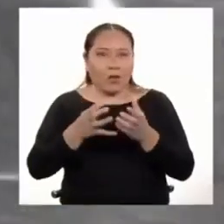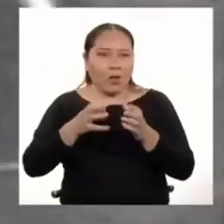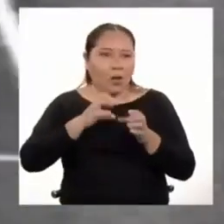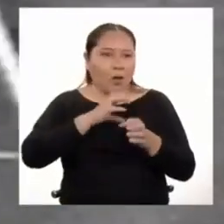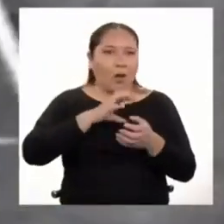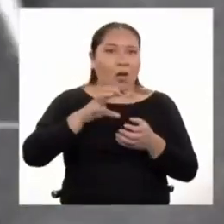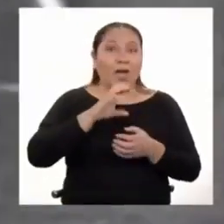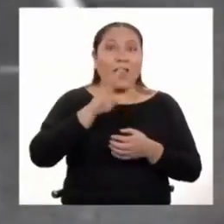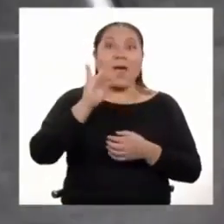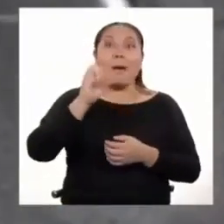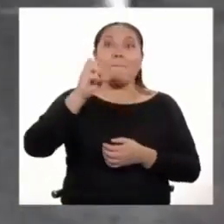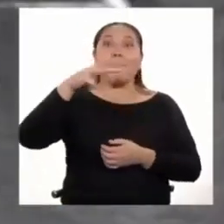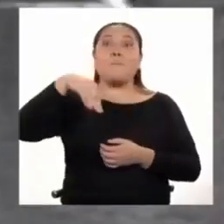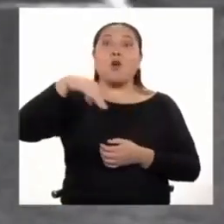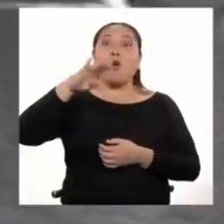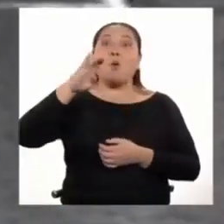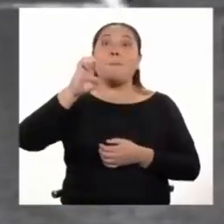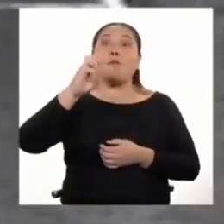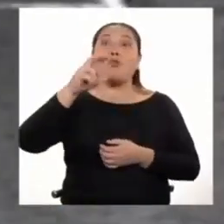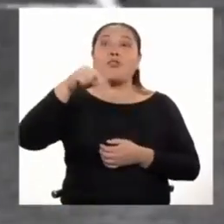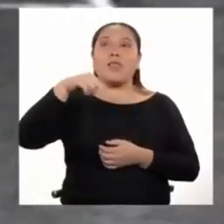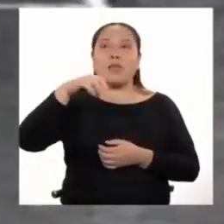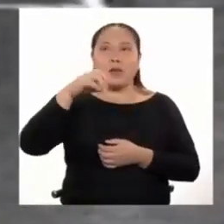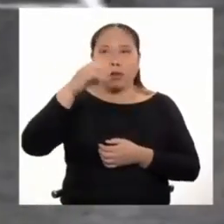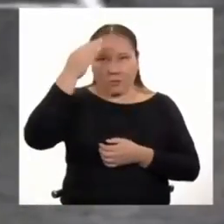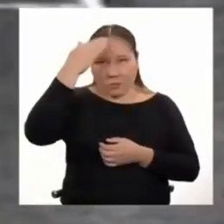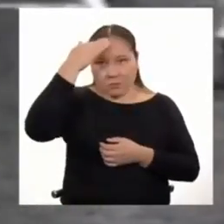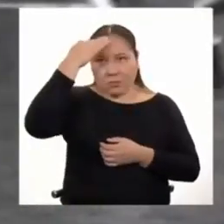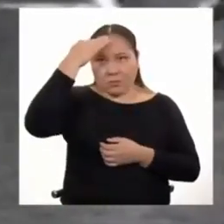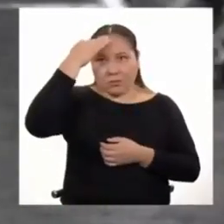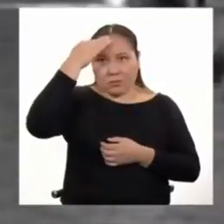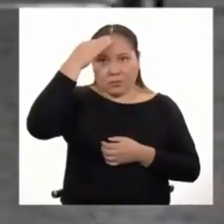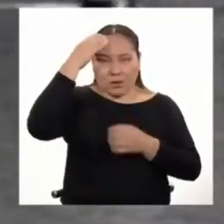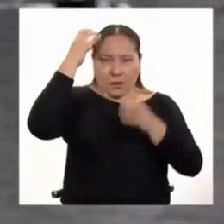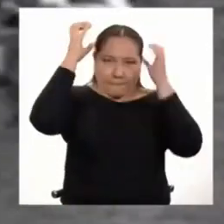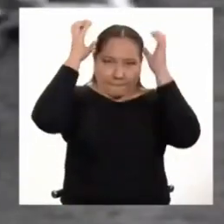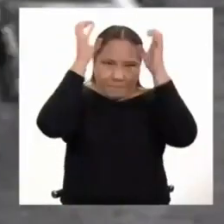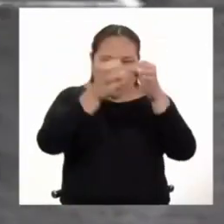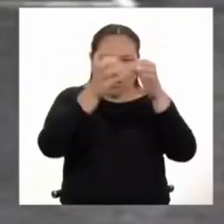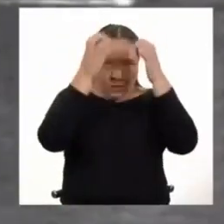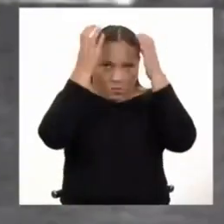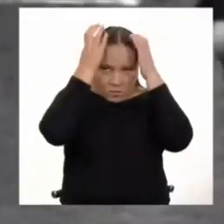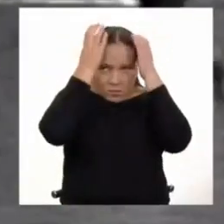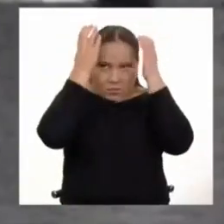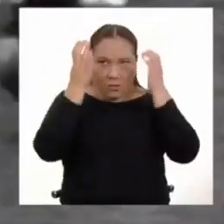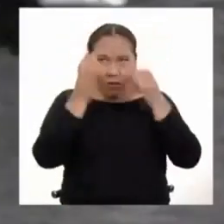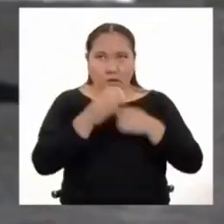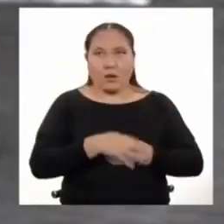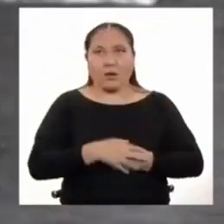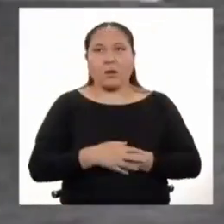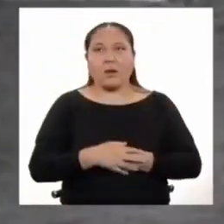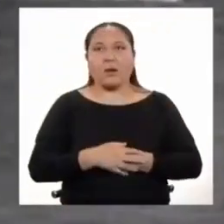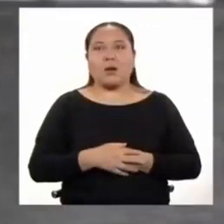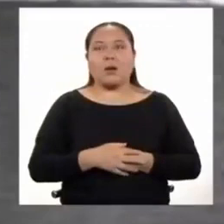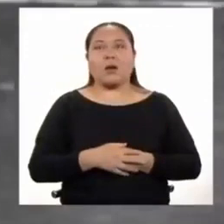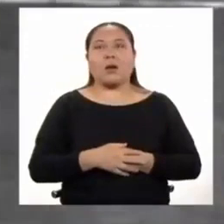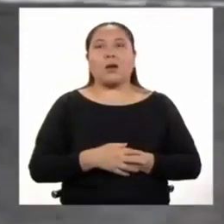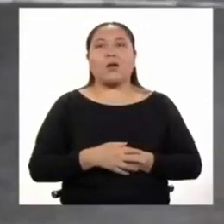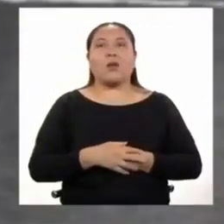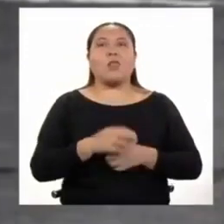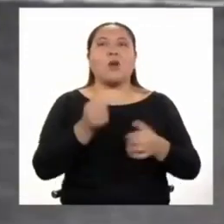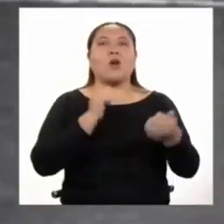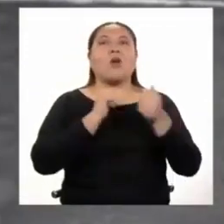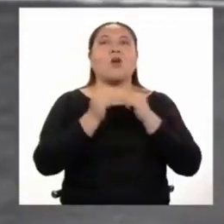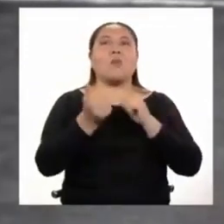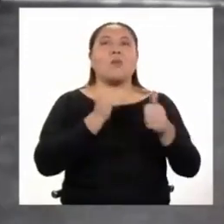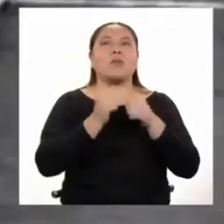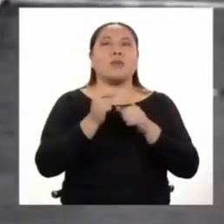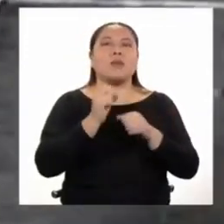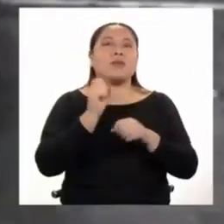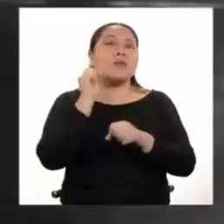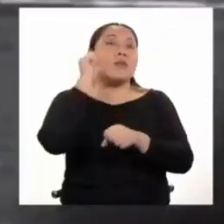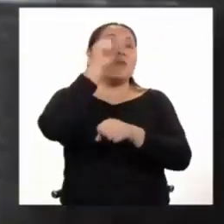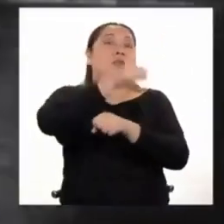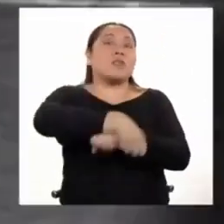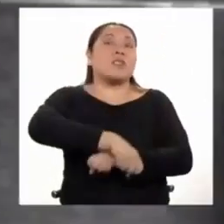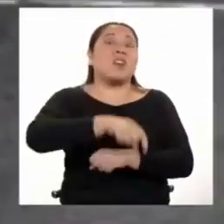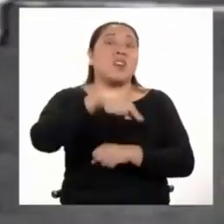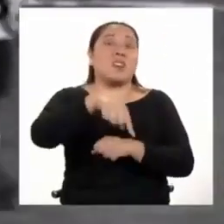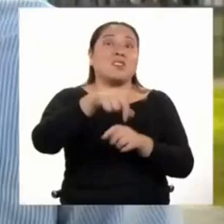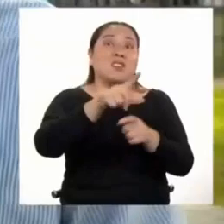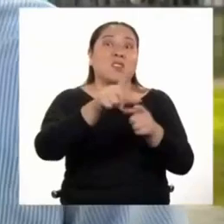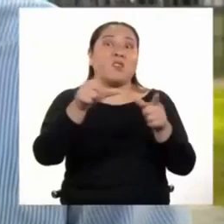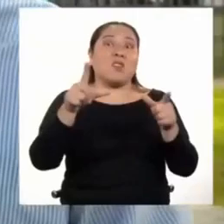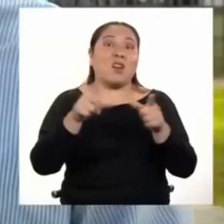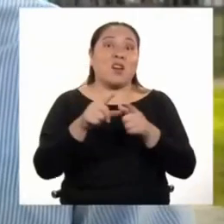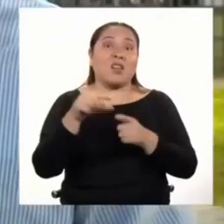la Bombonera, ¿no? Poner la pelota en la cabeza en un partido eliminatorio en donde ibas a eliminar al local en